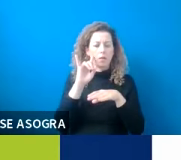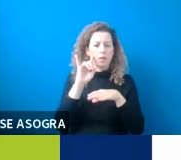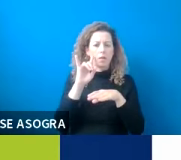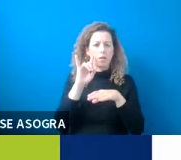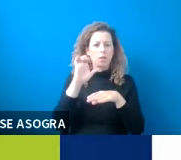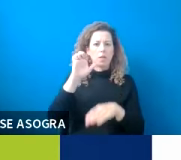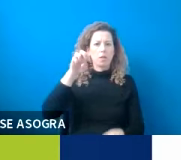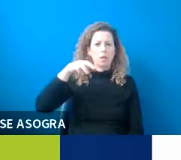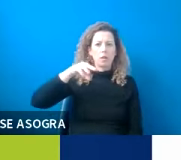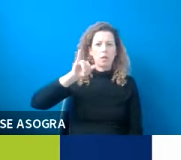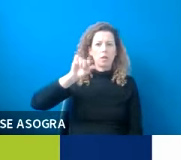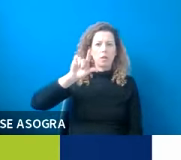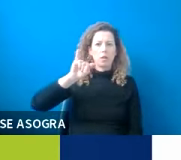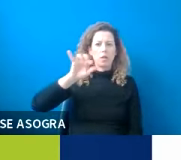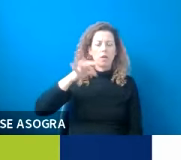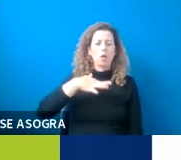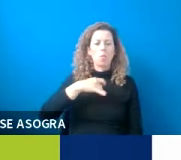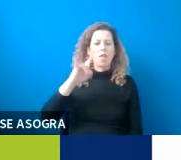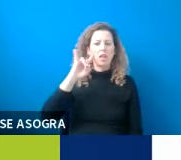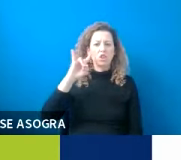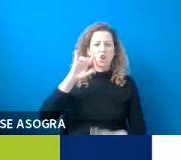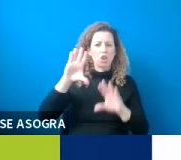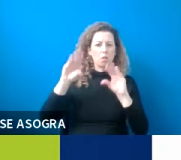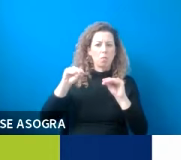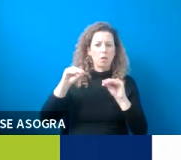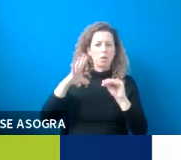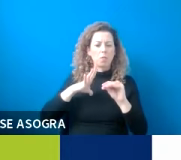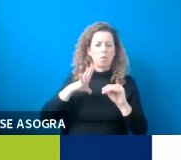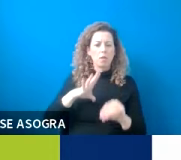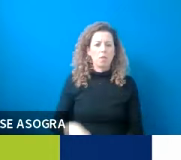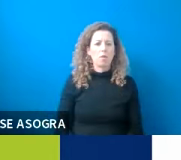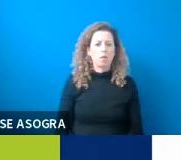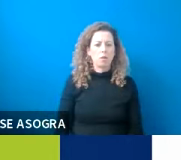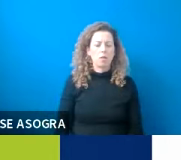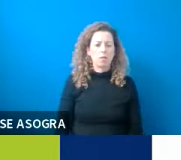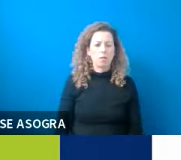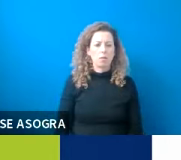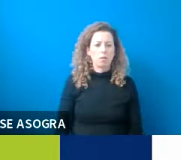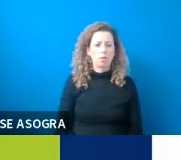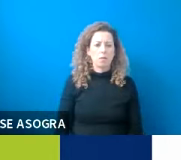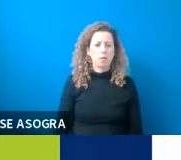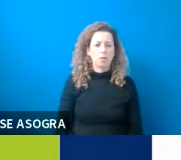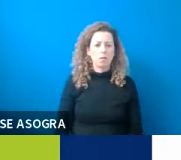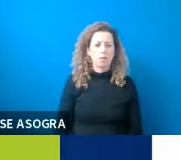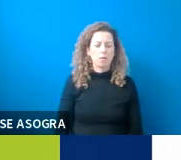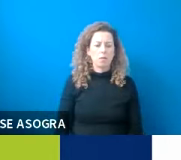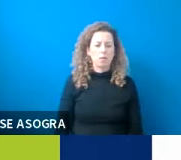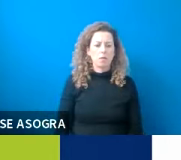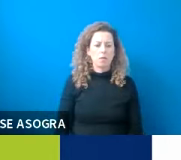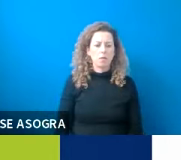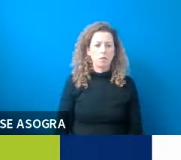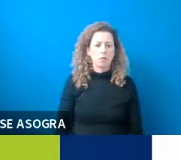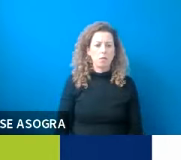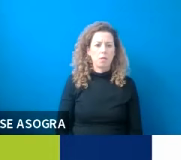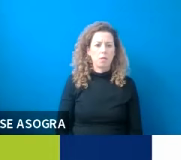Emilio, perdón, ¿puedes quitar el audio? Yo creo que ya, ¿no? Ya se te oye solo a ti, Raquel. A lo mejor por eso había alguna interacción.